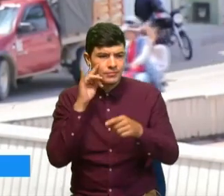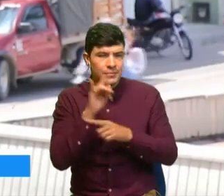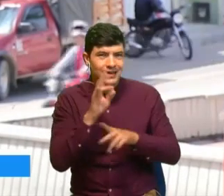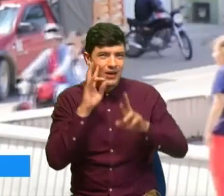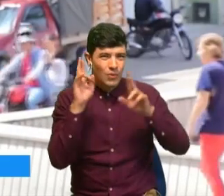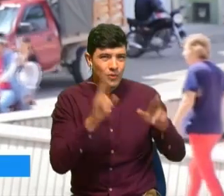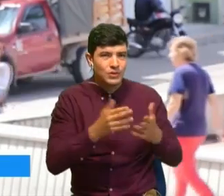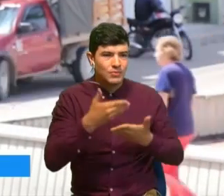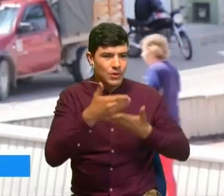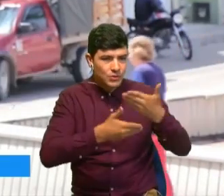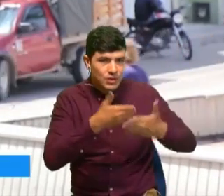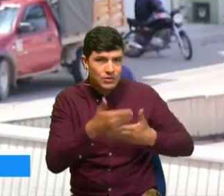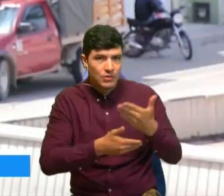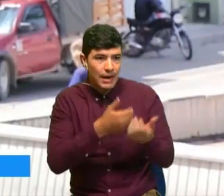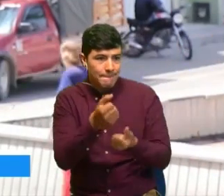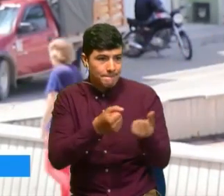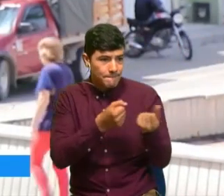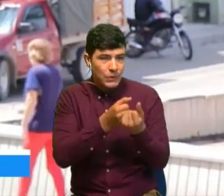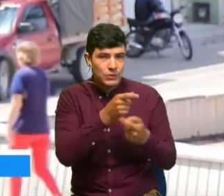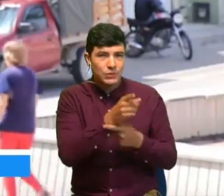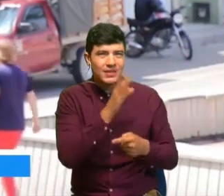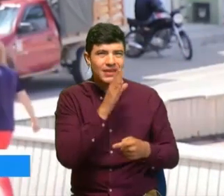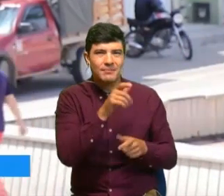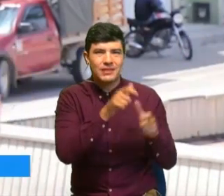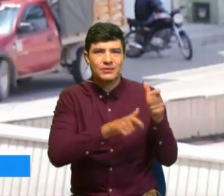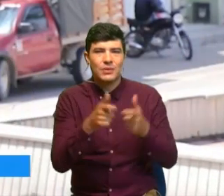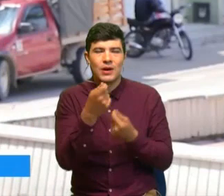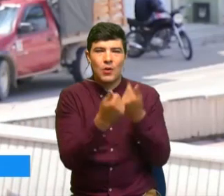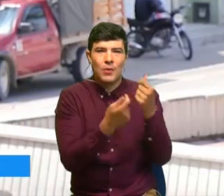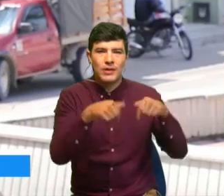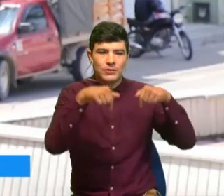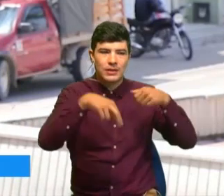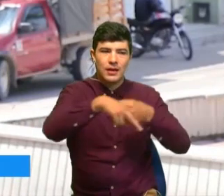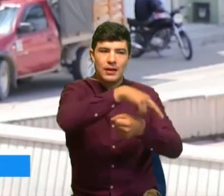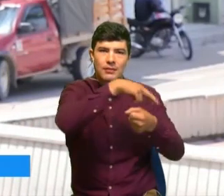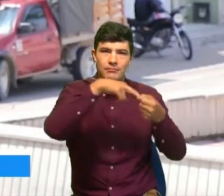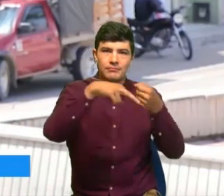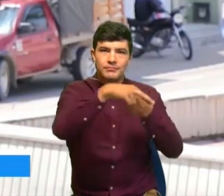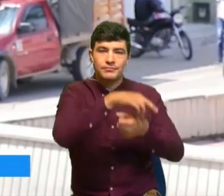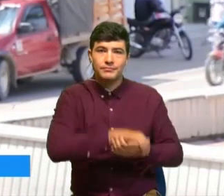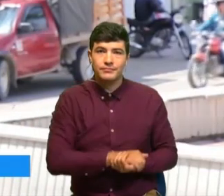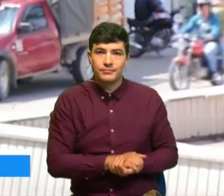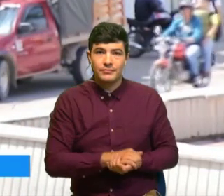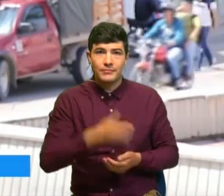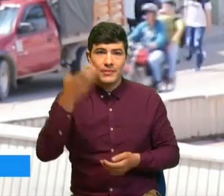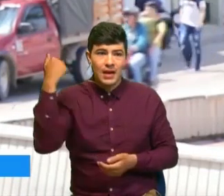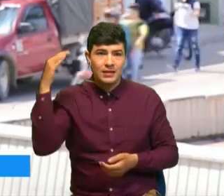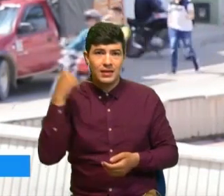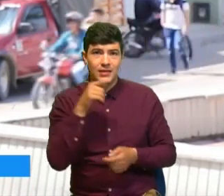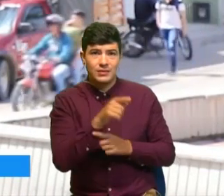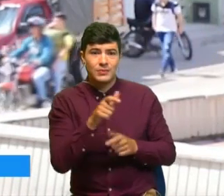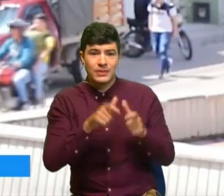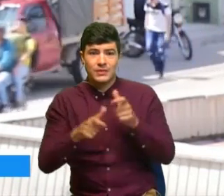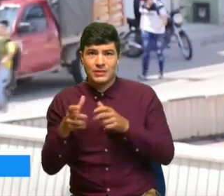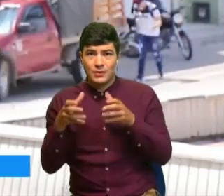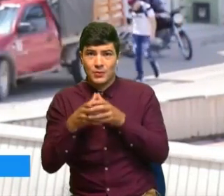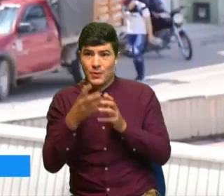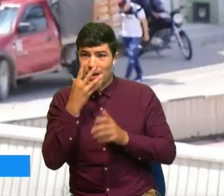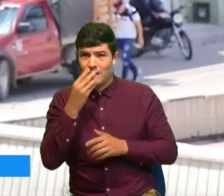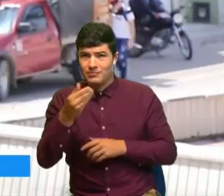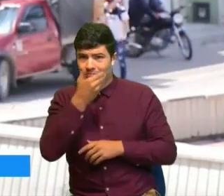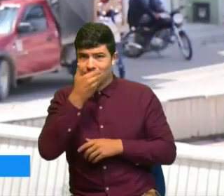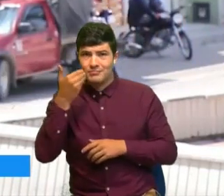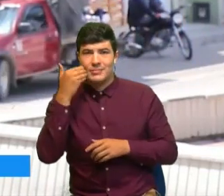manifestaron su respaldo a los comerciantes de la región indicaron que éstos venían siendo citados a los cascos rurales